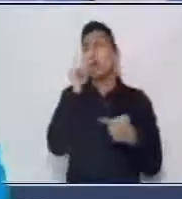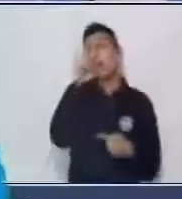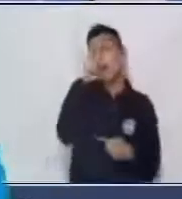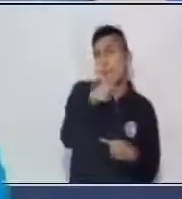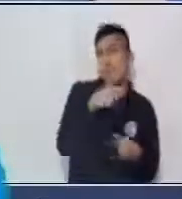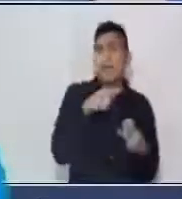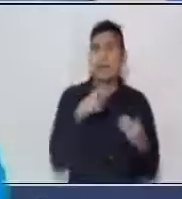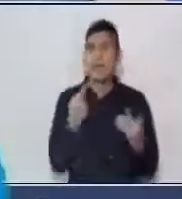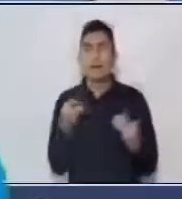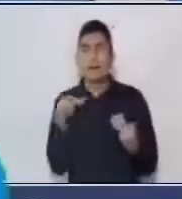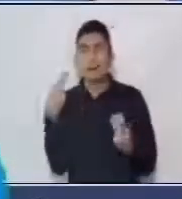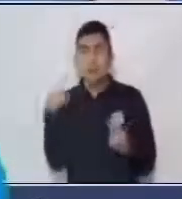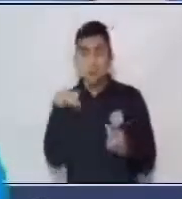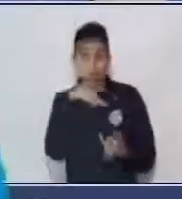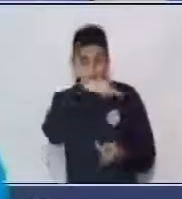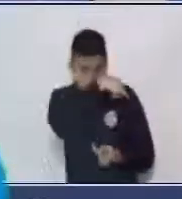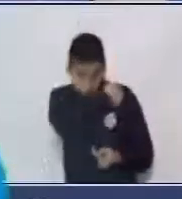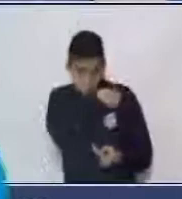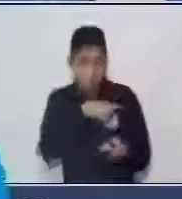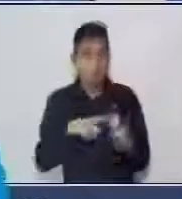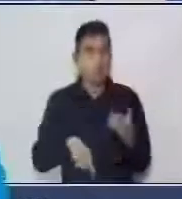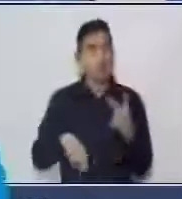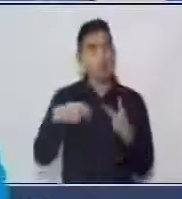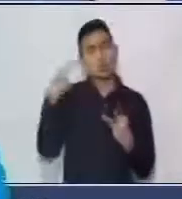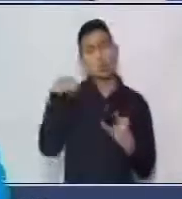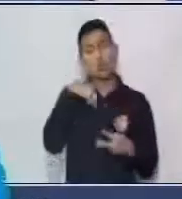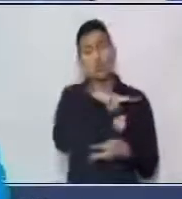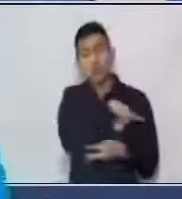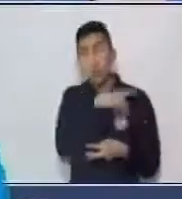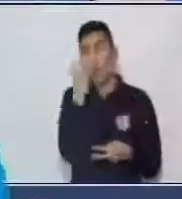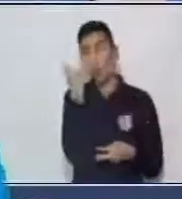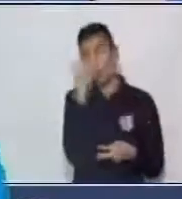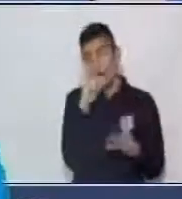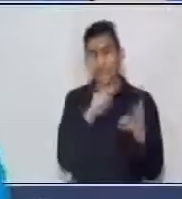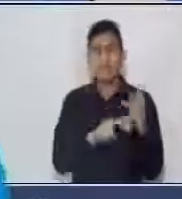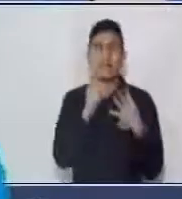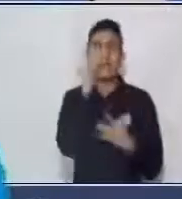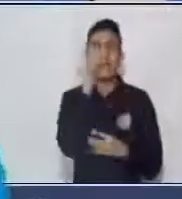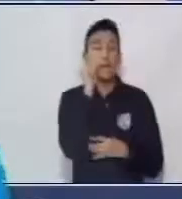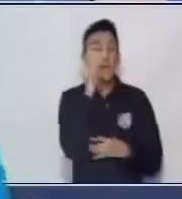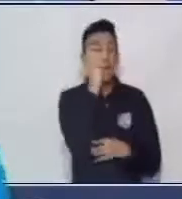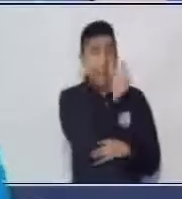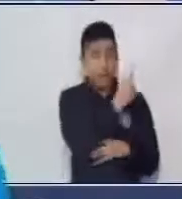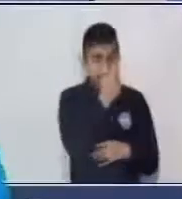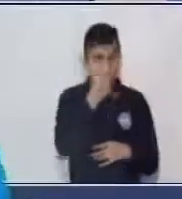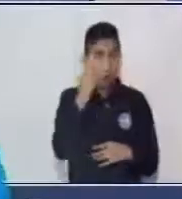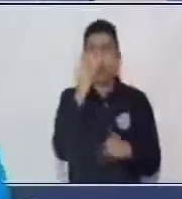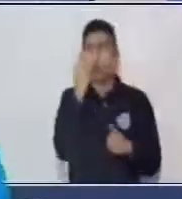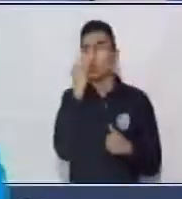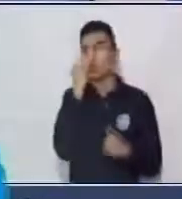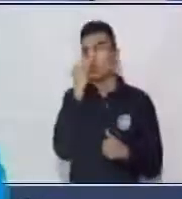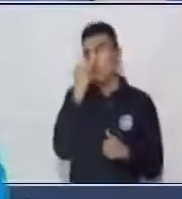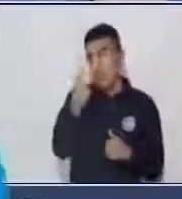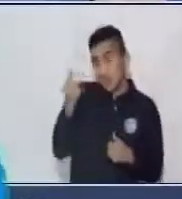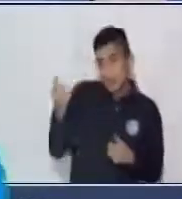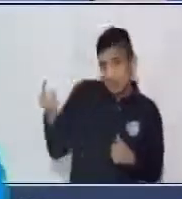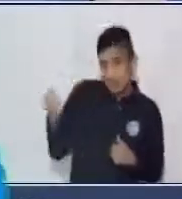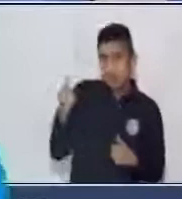más? Nosotros, nosotras, ellos, ellas,